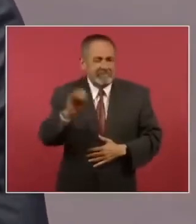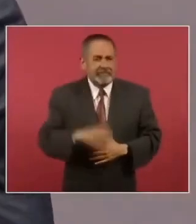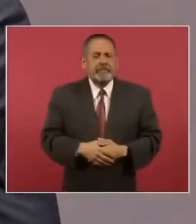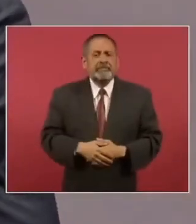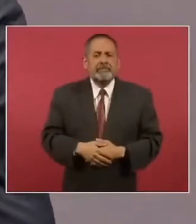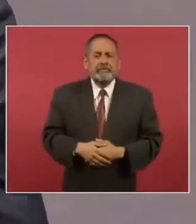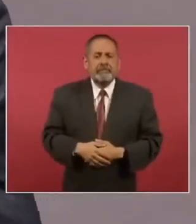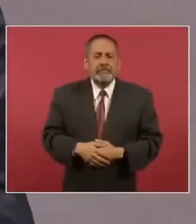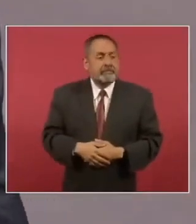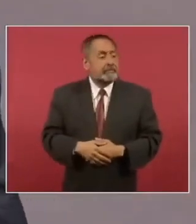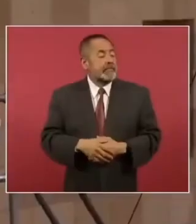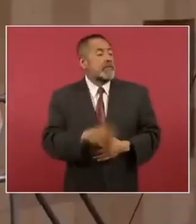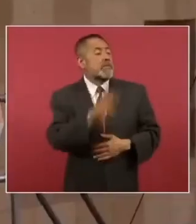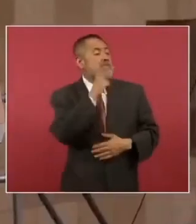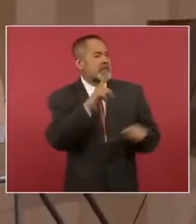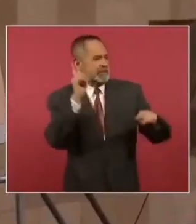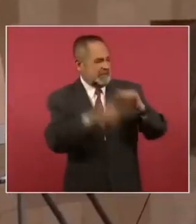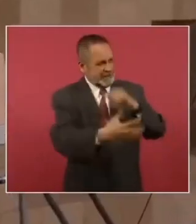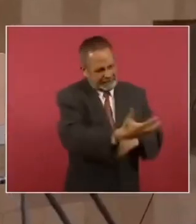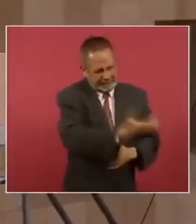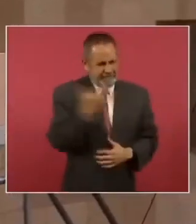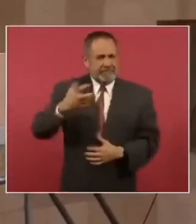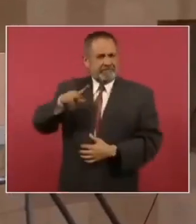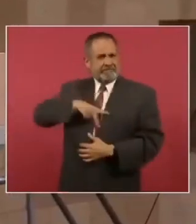¡Viva la expropiación petrolera!